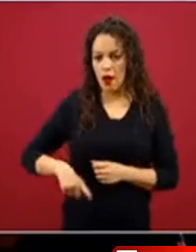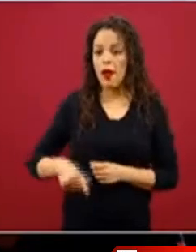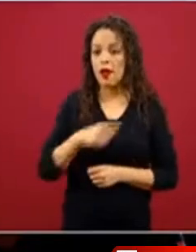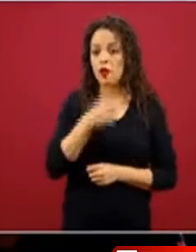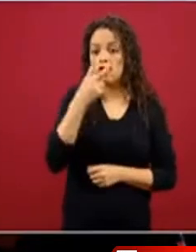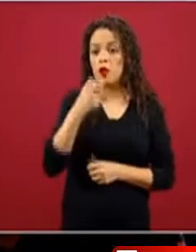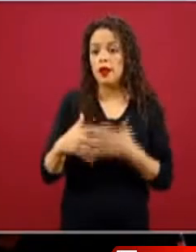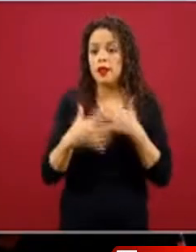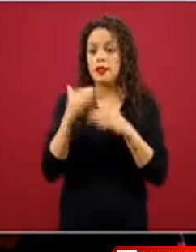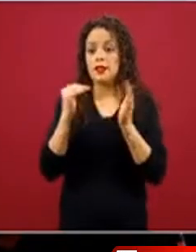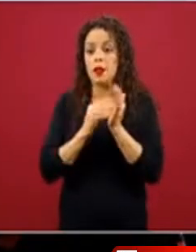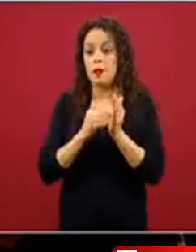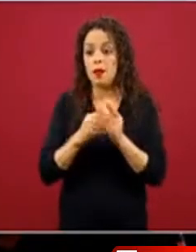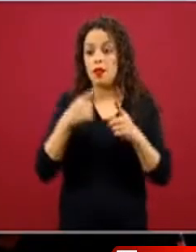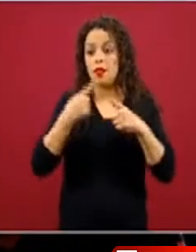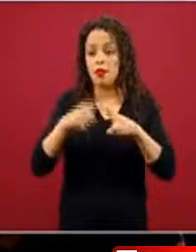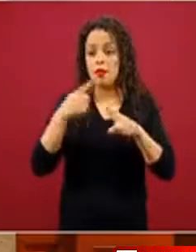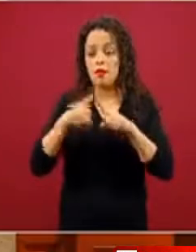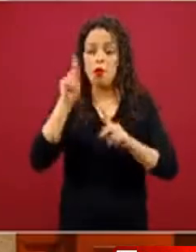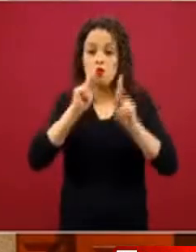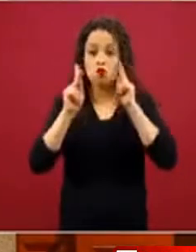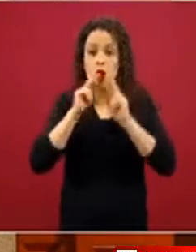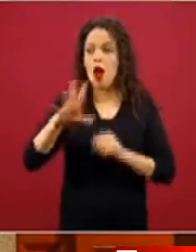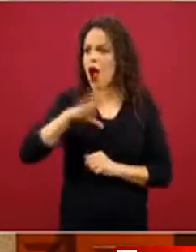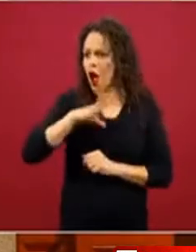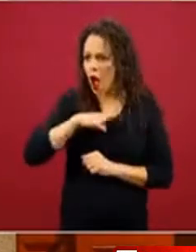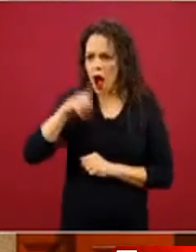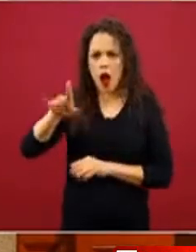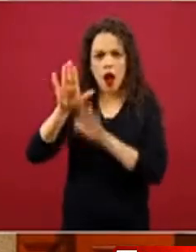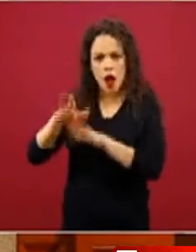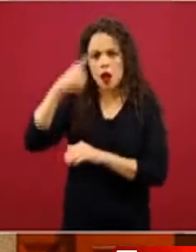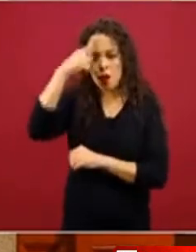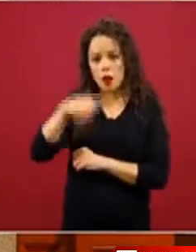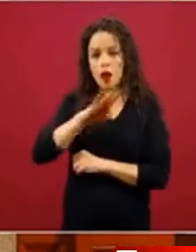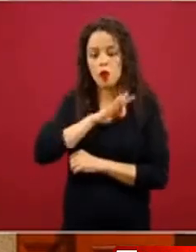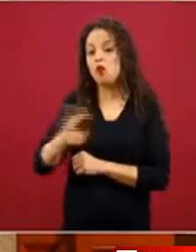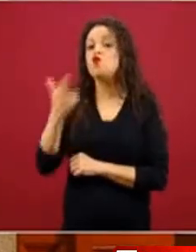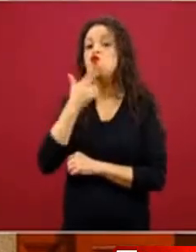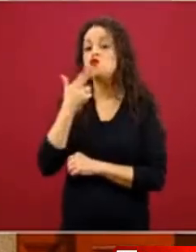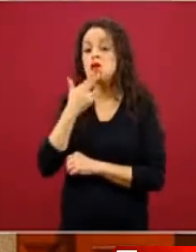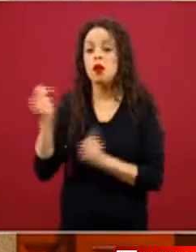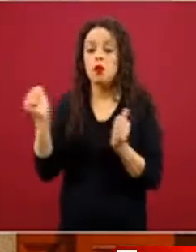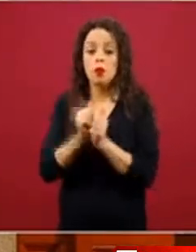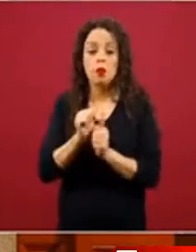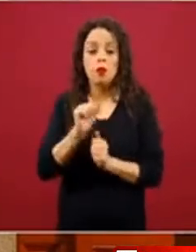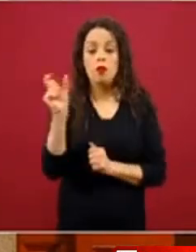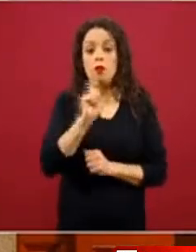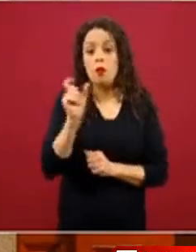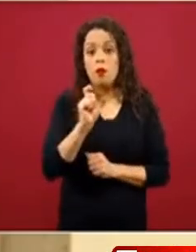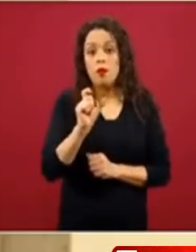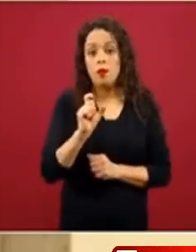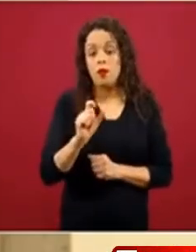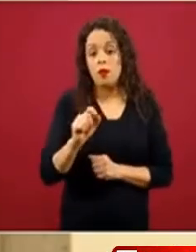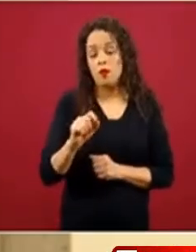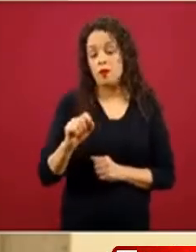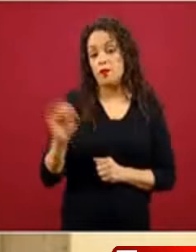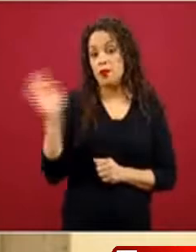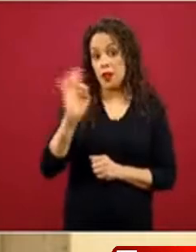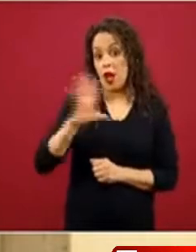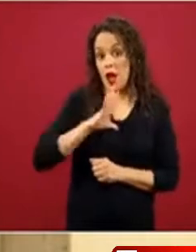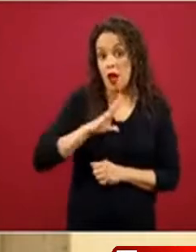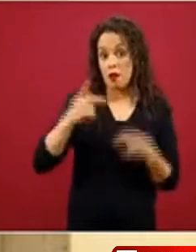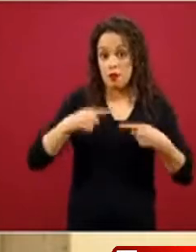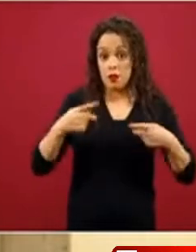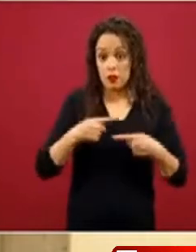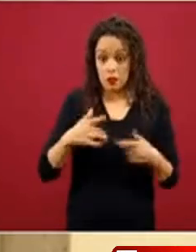215.450 pruebas que están ahí listas para poder seguirse utilizando en todos los casos sospechosos que